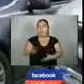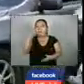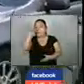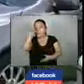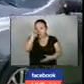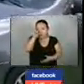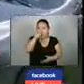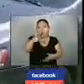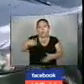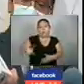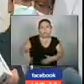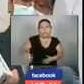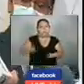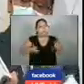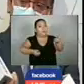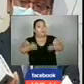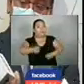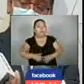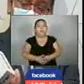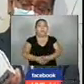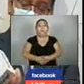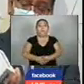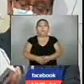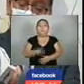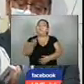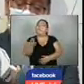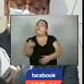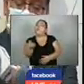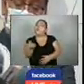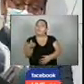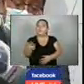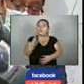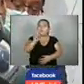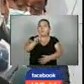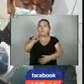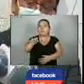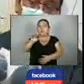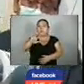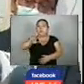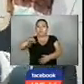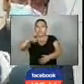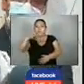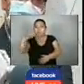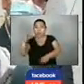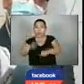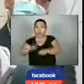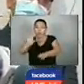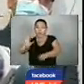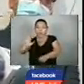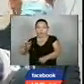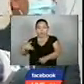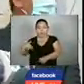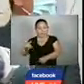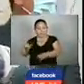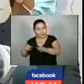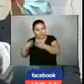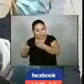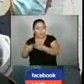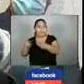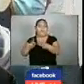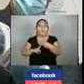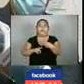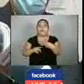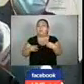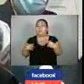armas, vehículos y celulares. En dinero son más de 1.5 millones de dólares.